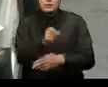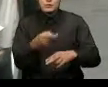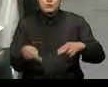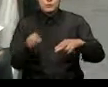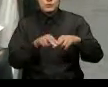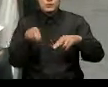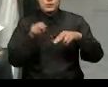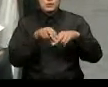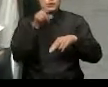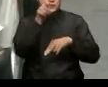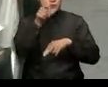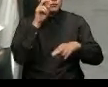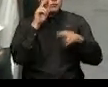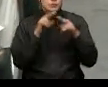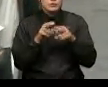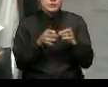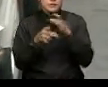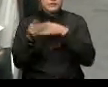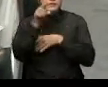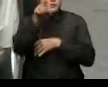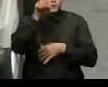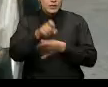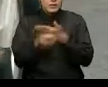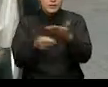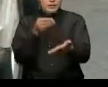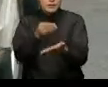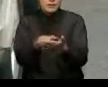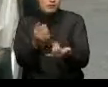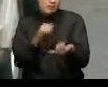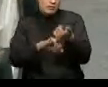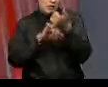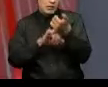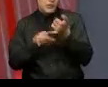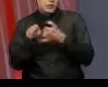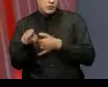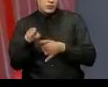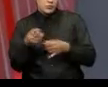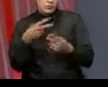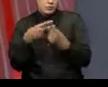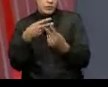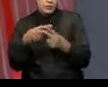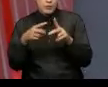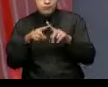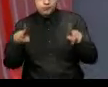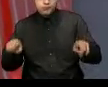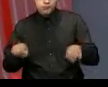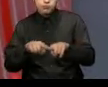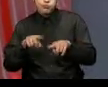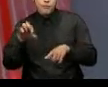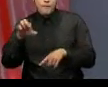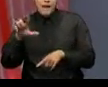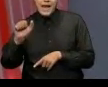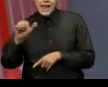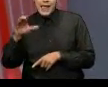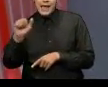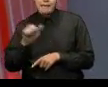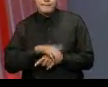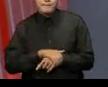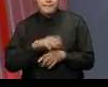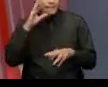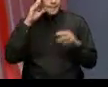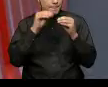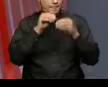continuación conozca la fecha en la que tiene que pagar de acuerdo al número de su placa según el calendario de pagos aprobado por la asamblea departamental